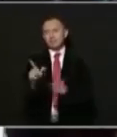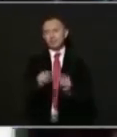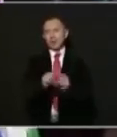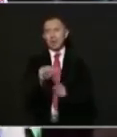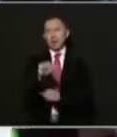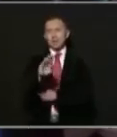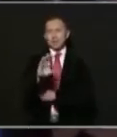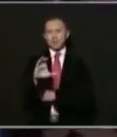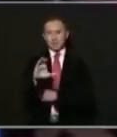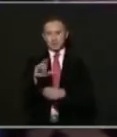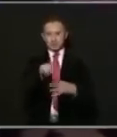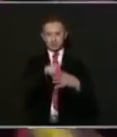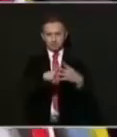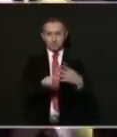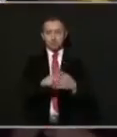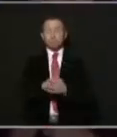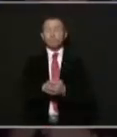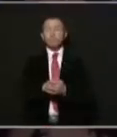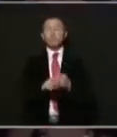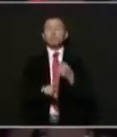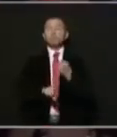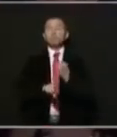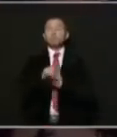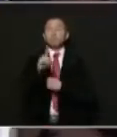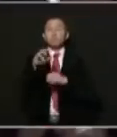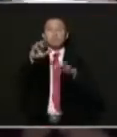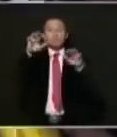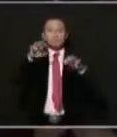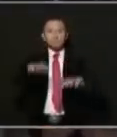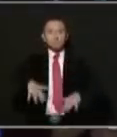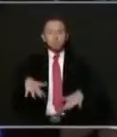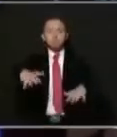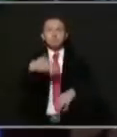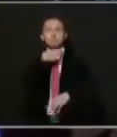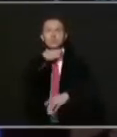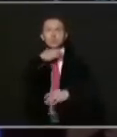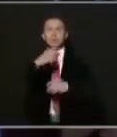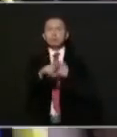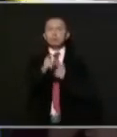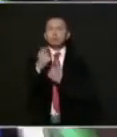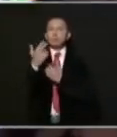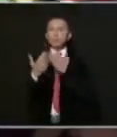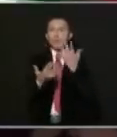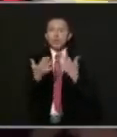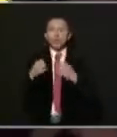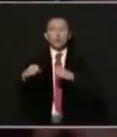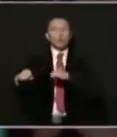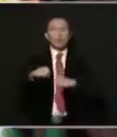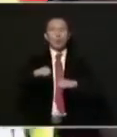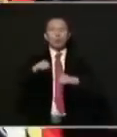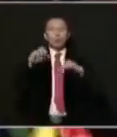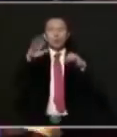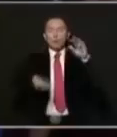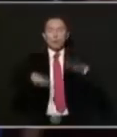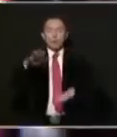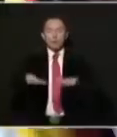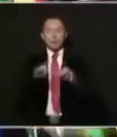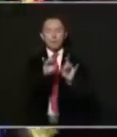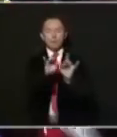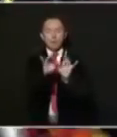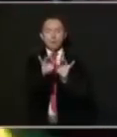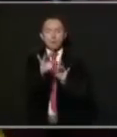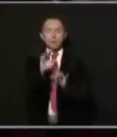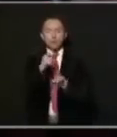casos de inundaciones, incendios, temblores y otros desastres.